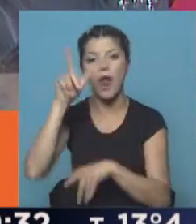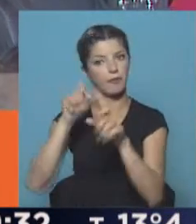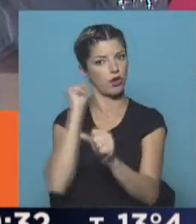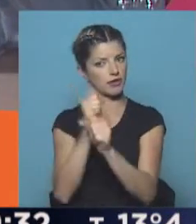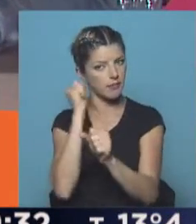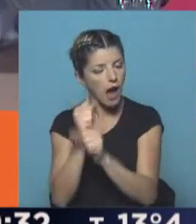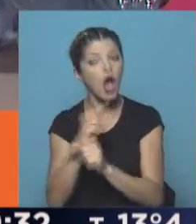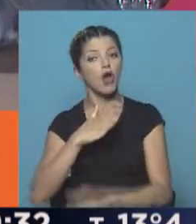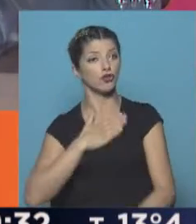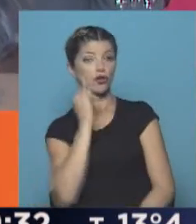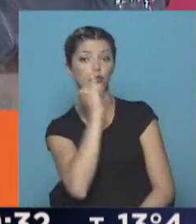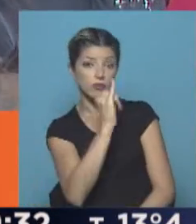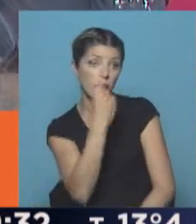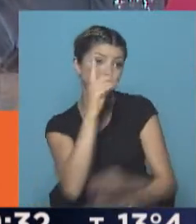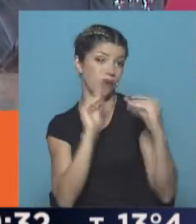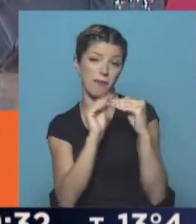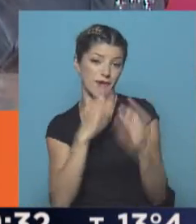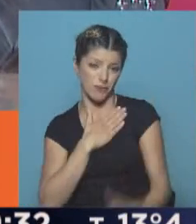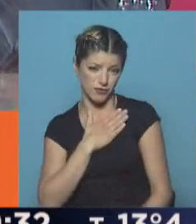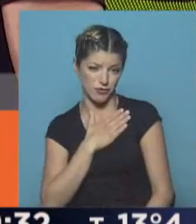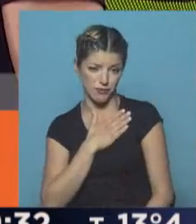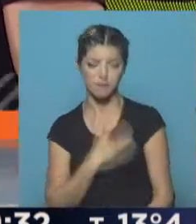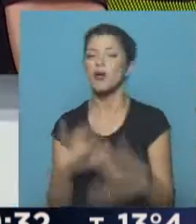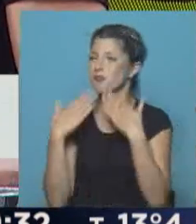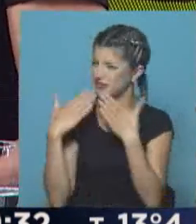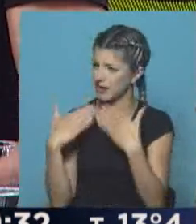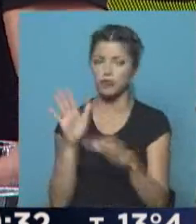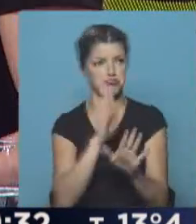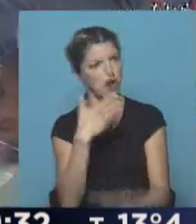a un par nuestro, ¿no? Alejandro Giorgi, muchas gracias por la presencia. No, gracias a ustedes por haberme Gracias. invitado.